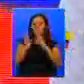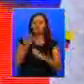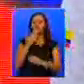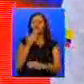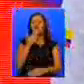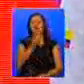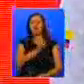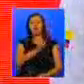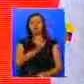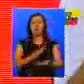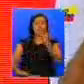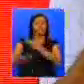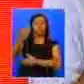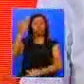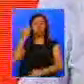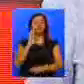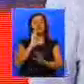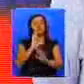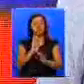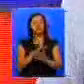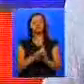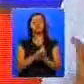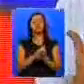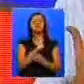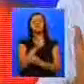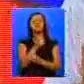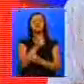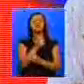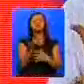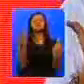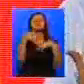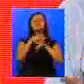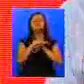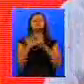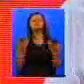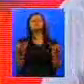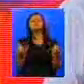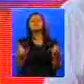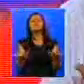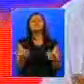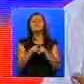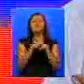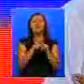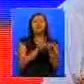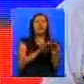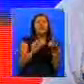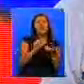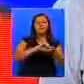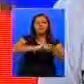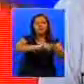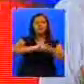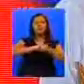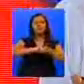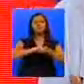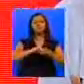Misión Solidaria Manuel Espejo. Y miren ustedes cómo es la integración, ¿no? Esa hermandad que nos distingue, esa solidaridad que nos distingue